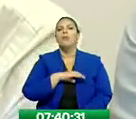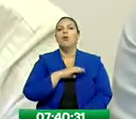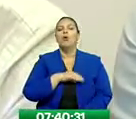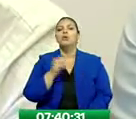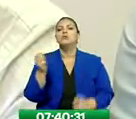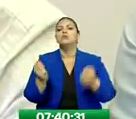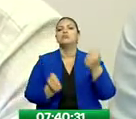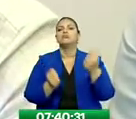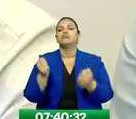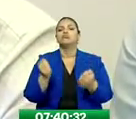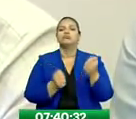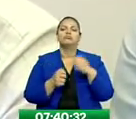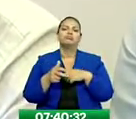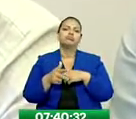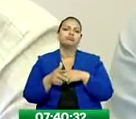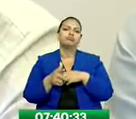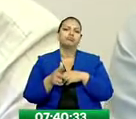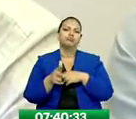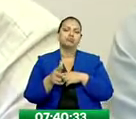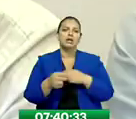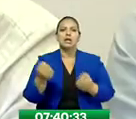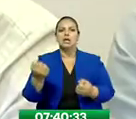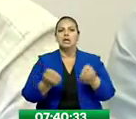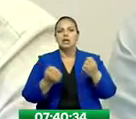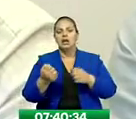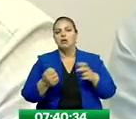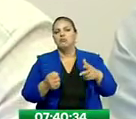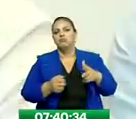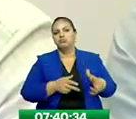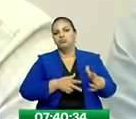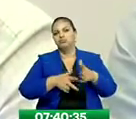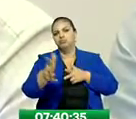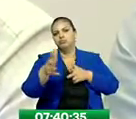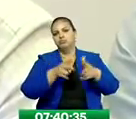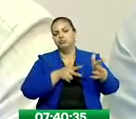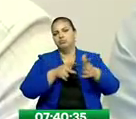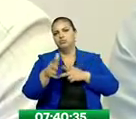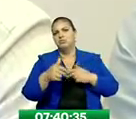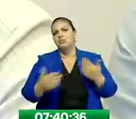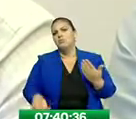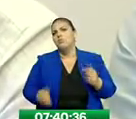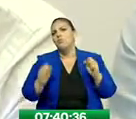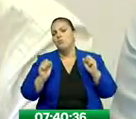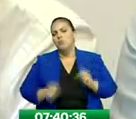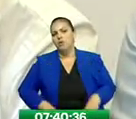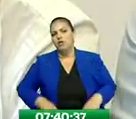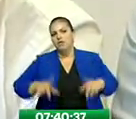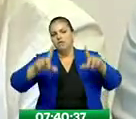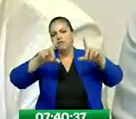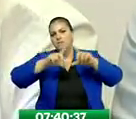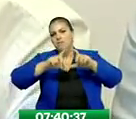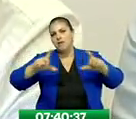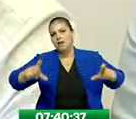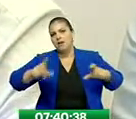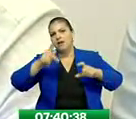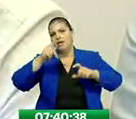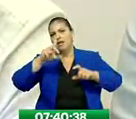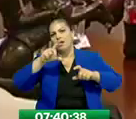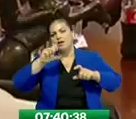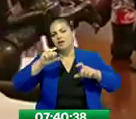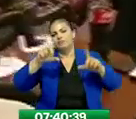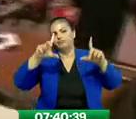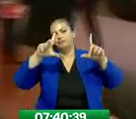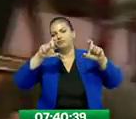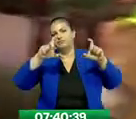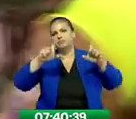a las carreteras del Guayas. Nosotros estamos poniendo a disposición los 14, 15 peajes que tenemos, que están muy bien repartidos en la provincia.